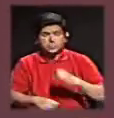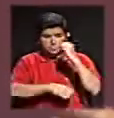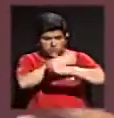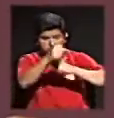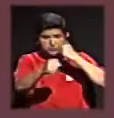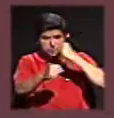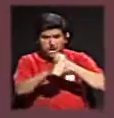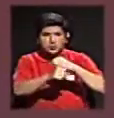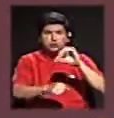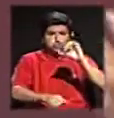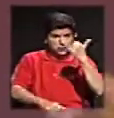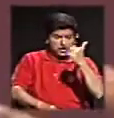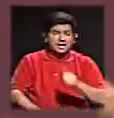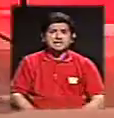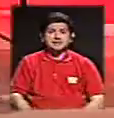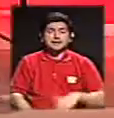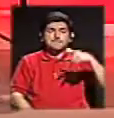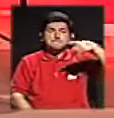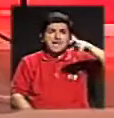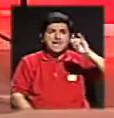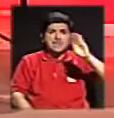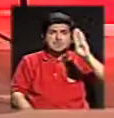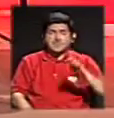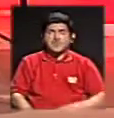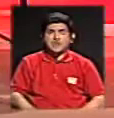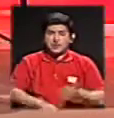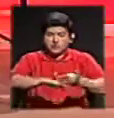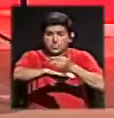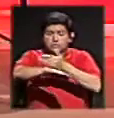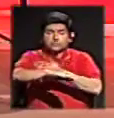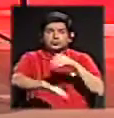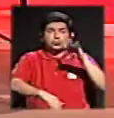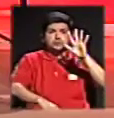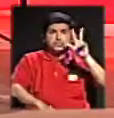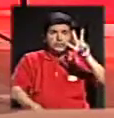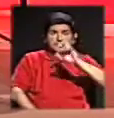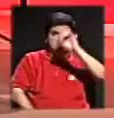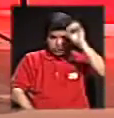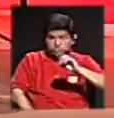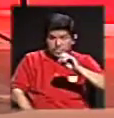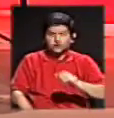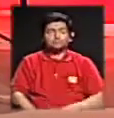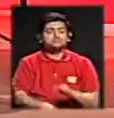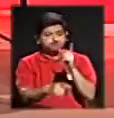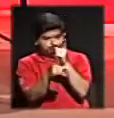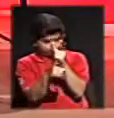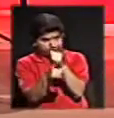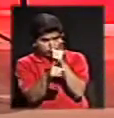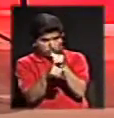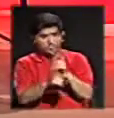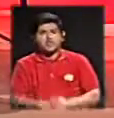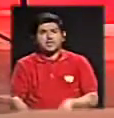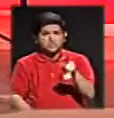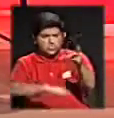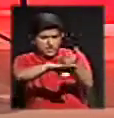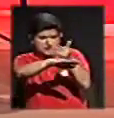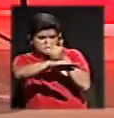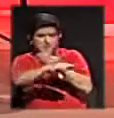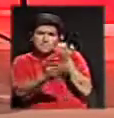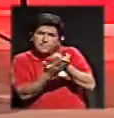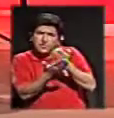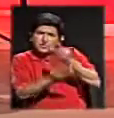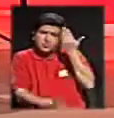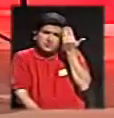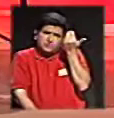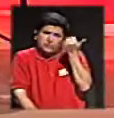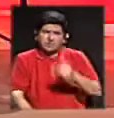década el Producto Interno Bruto general de la región creció 53%. Efectivamente. Bueno, este crecimiento económico se